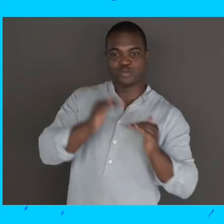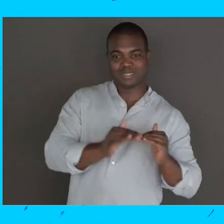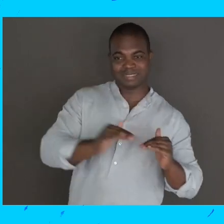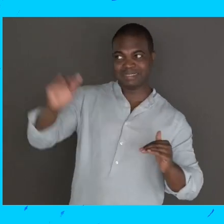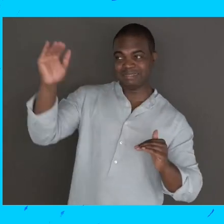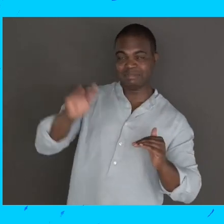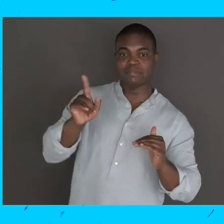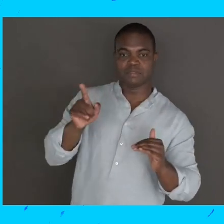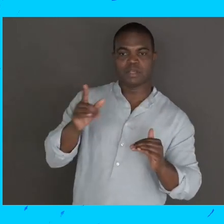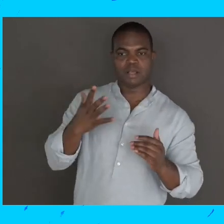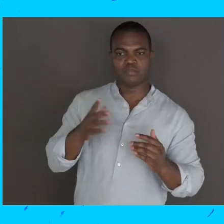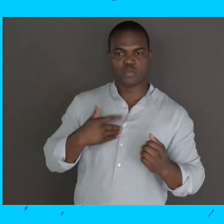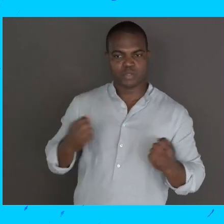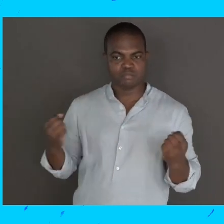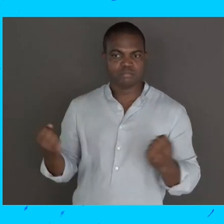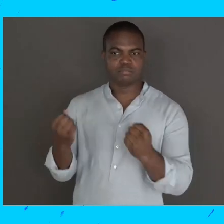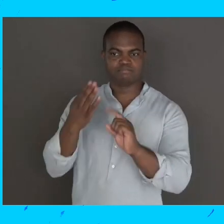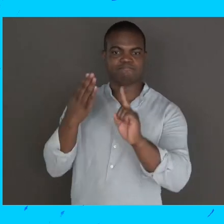Básica